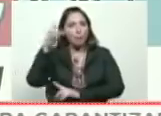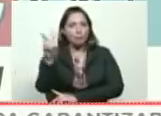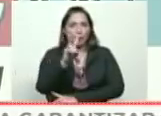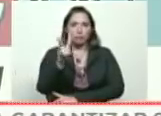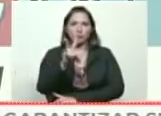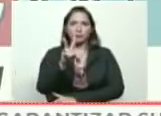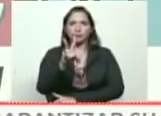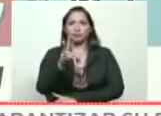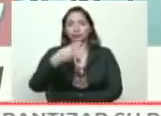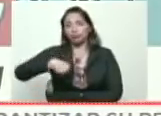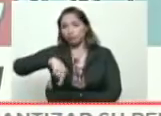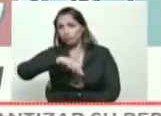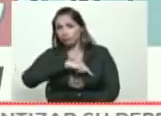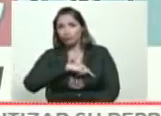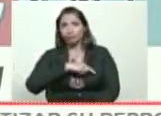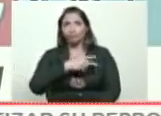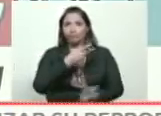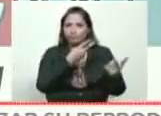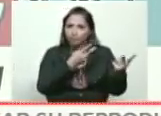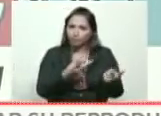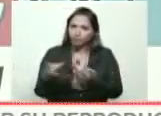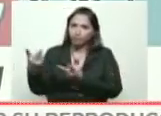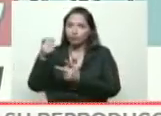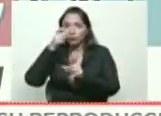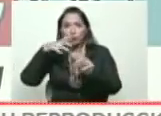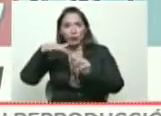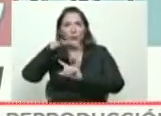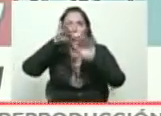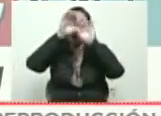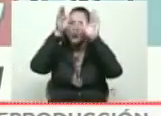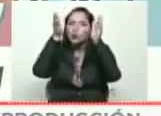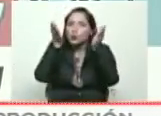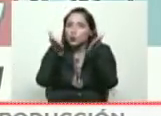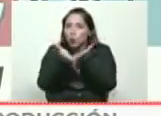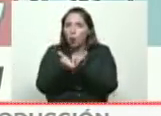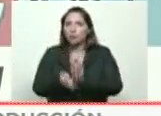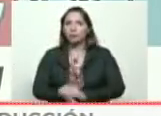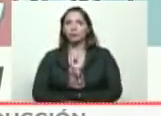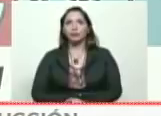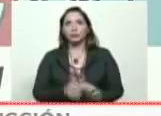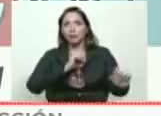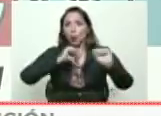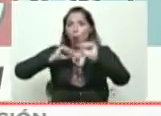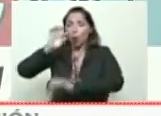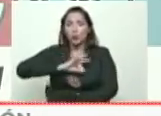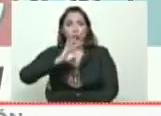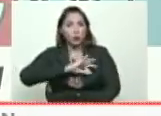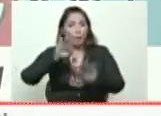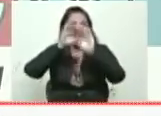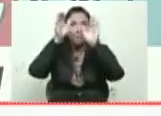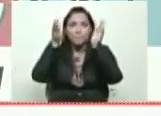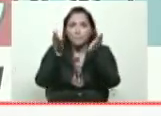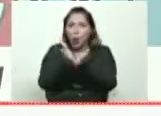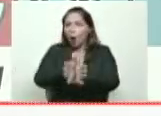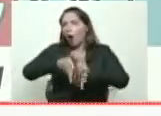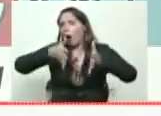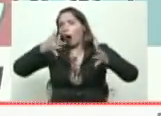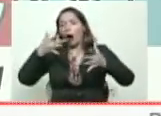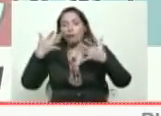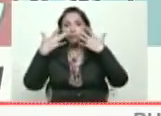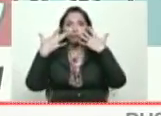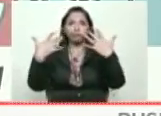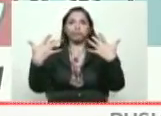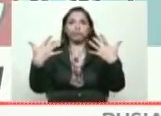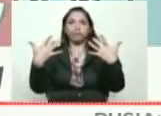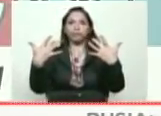venezolano. Estamos recibiendo de los pueblos del mundo, de los partidos del mundo, de los movimientos sociales del mundo, una gran admiración